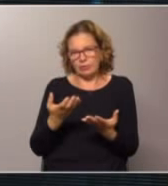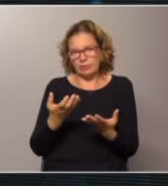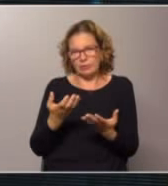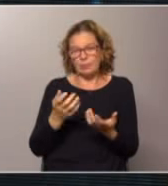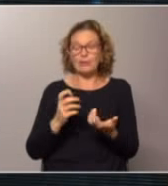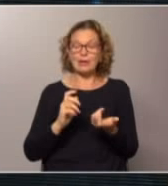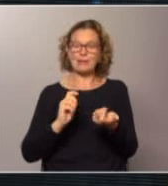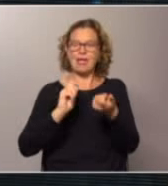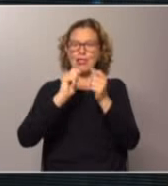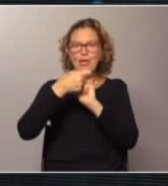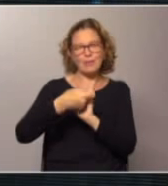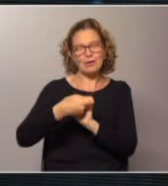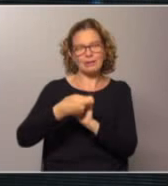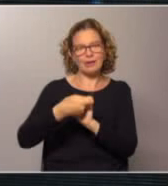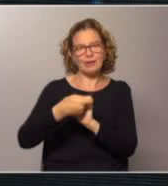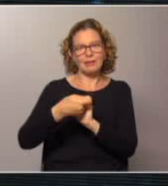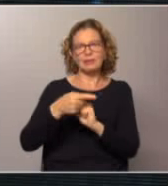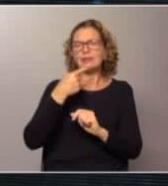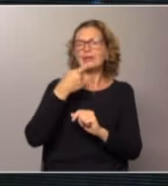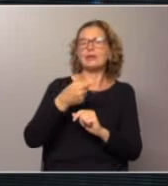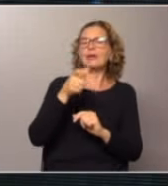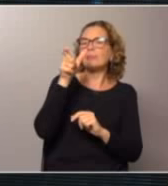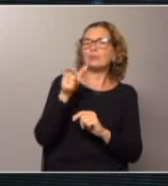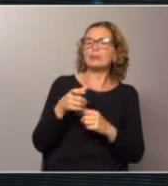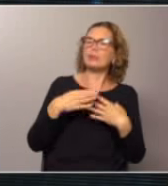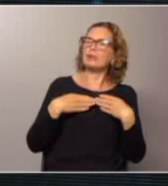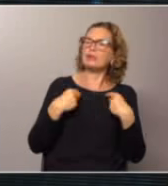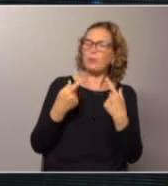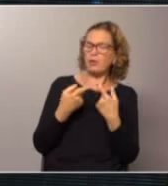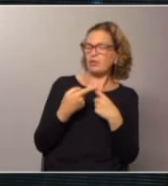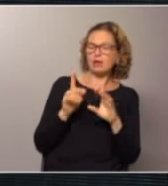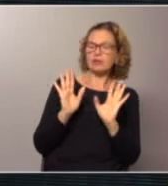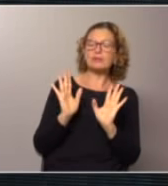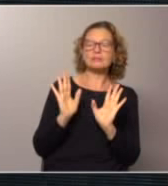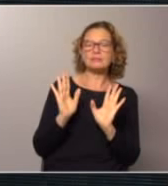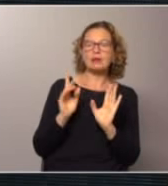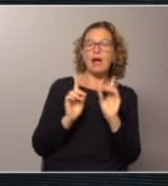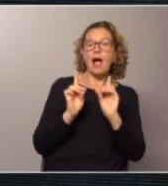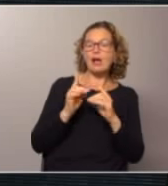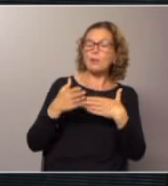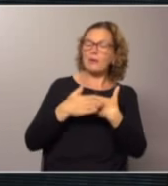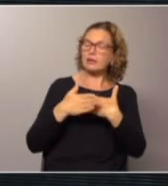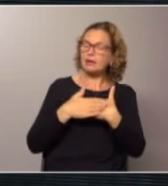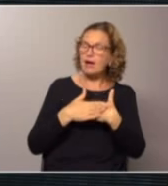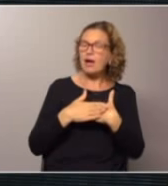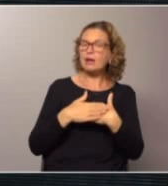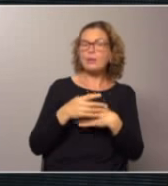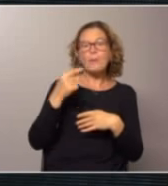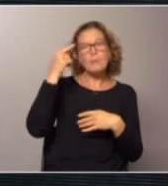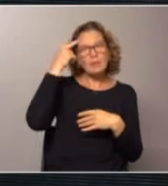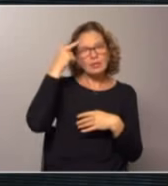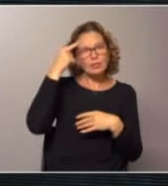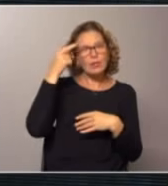al revés en vez de descalificarlo la gente lo sintió como un distinto como algo más cercano con les creyó